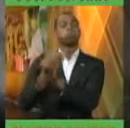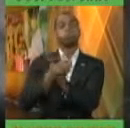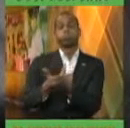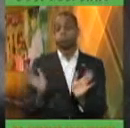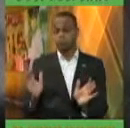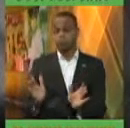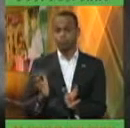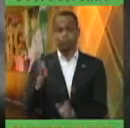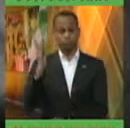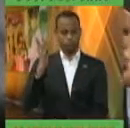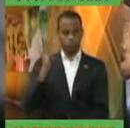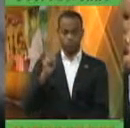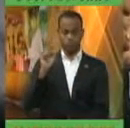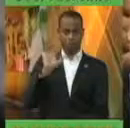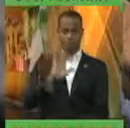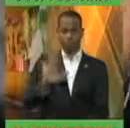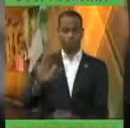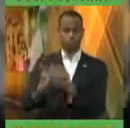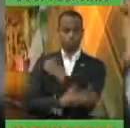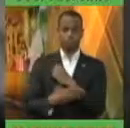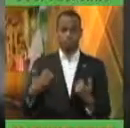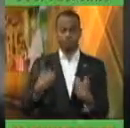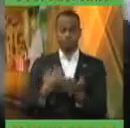países tienen derecho al turismo